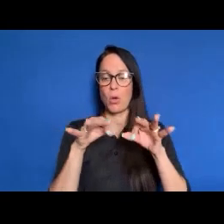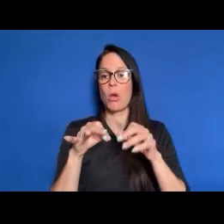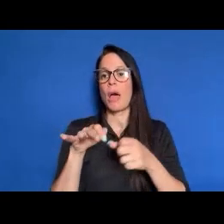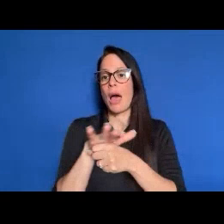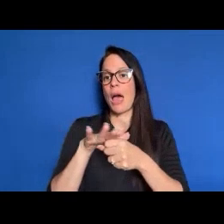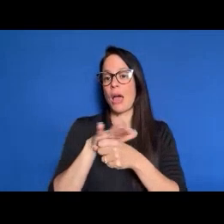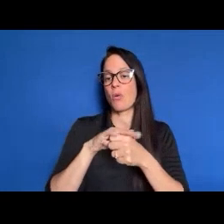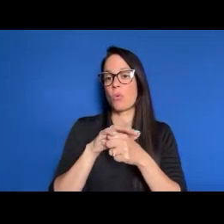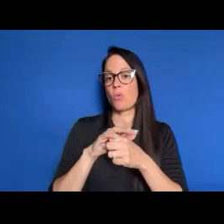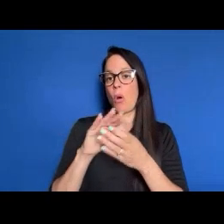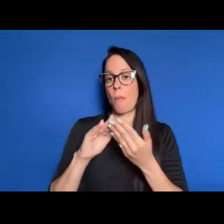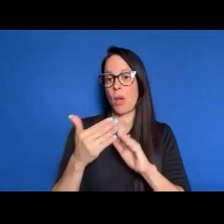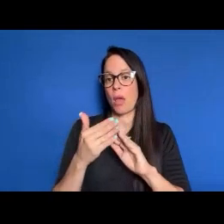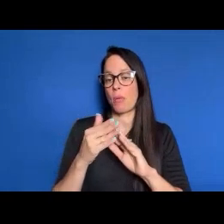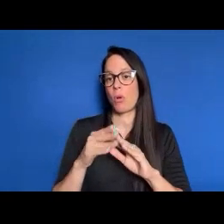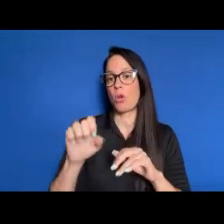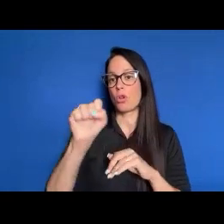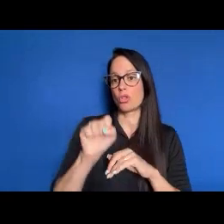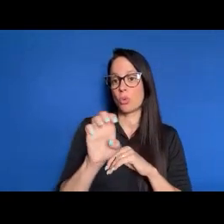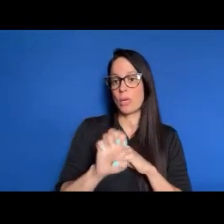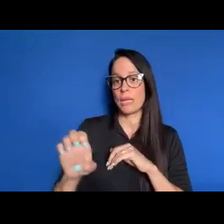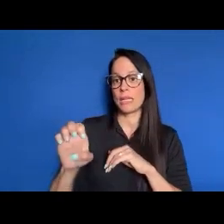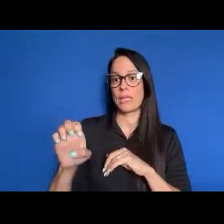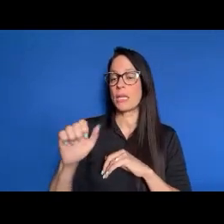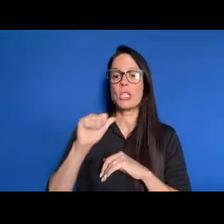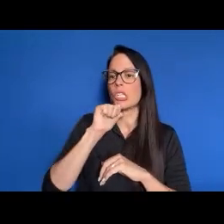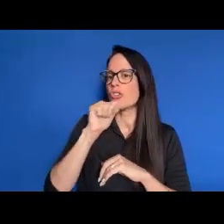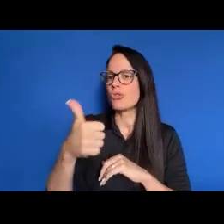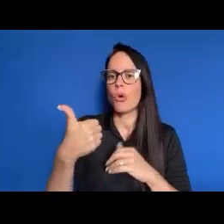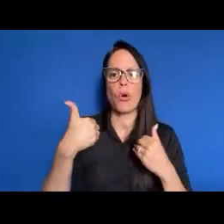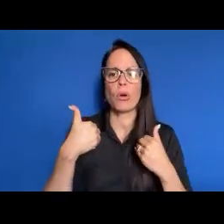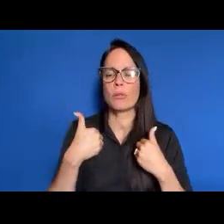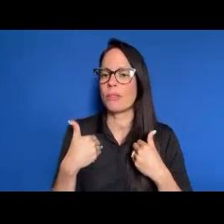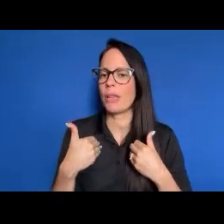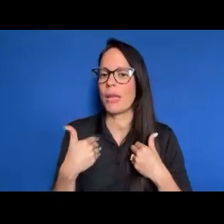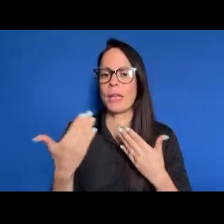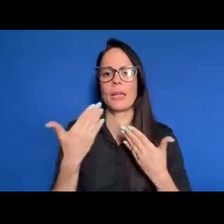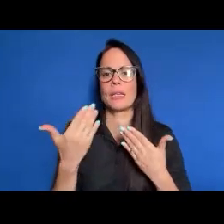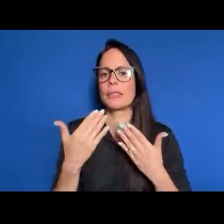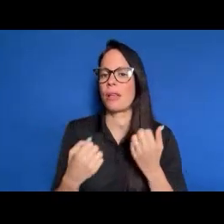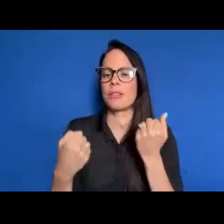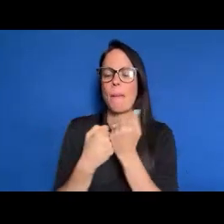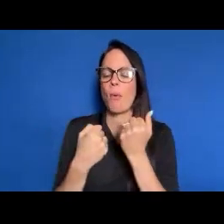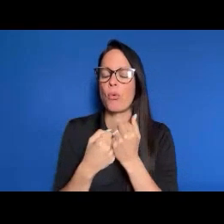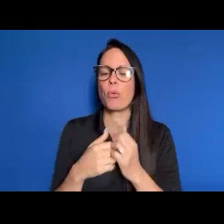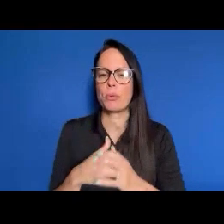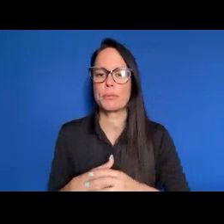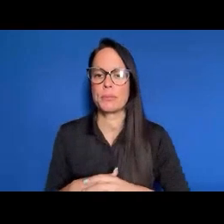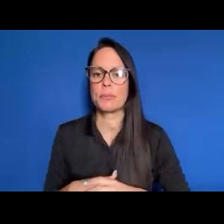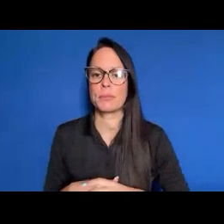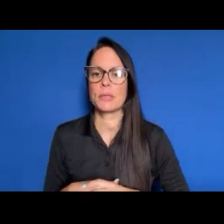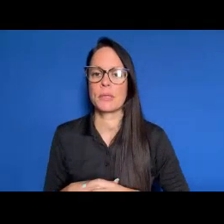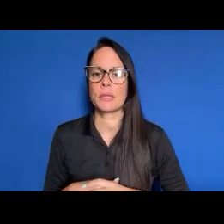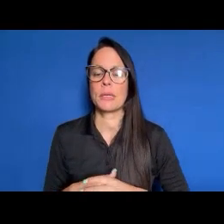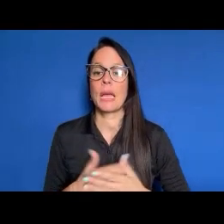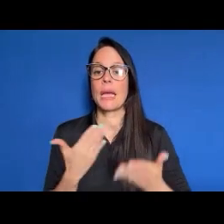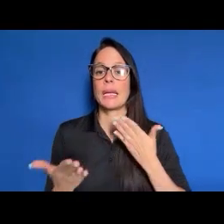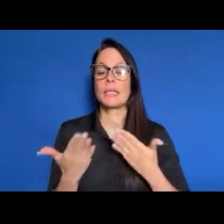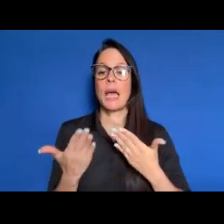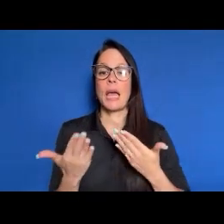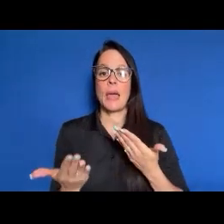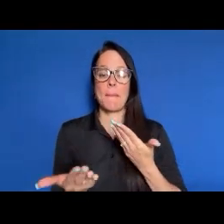vamos a ver que tampoco tienen necesariamente, ¿verdad?, un impacto. Sí entendemos que pues, es más fácil tal vez moverte dentro del municipio,